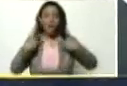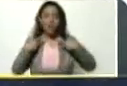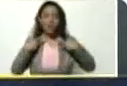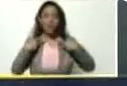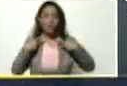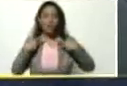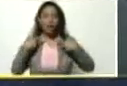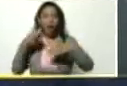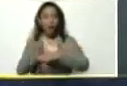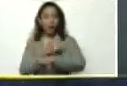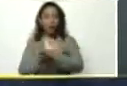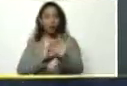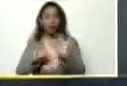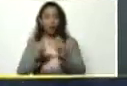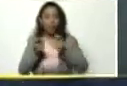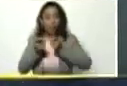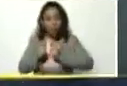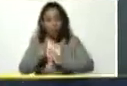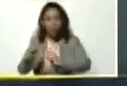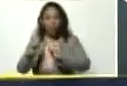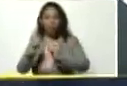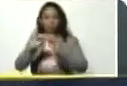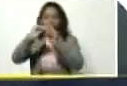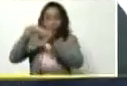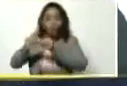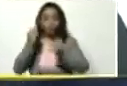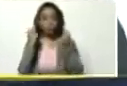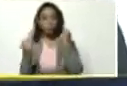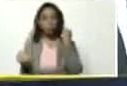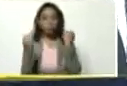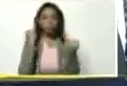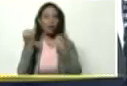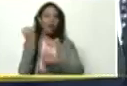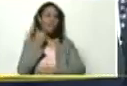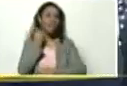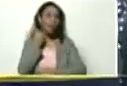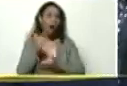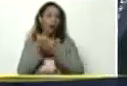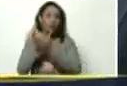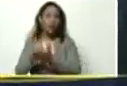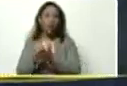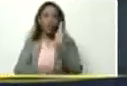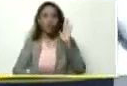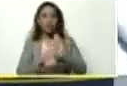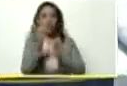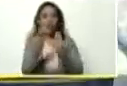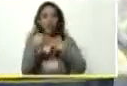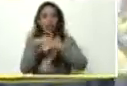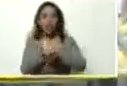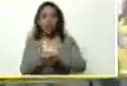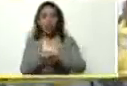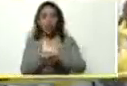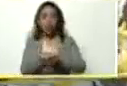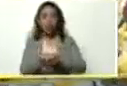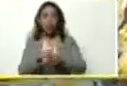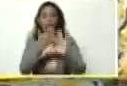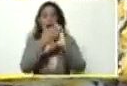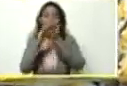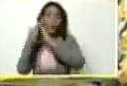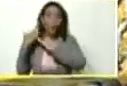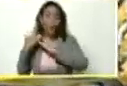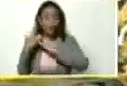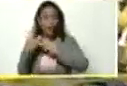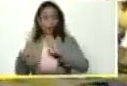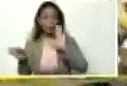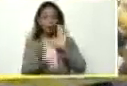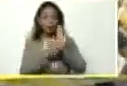el diagnóstico, tratamiento y rehabilitación de enfermedades, contribuyendo al desarrollo integral y sustentable de las comunidades en el